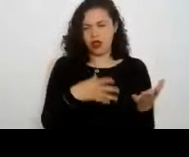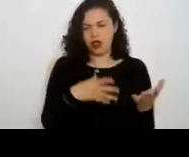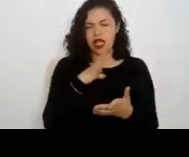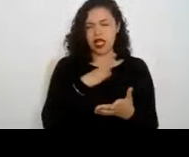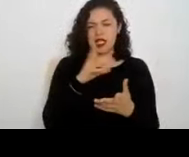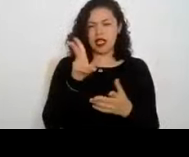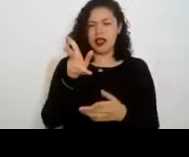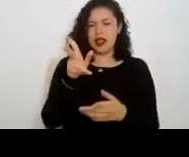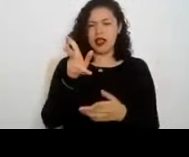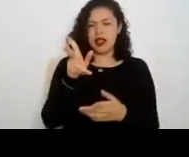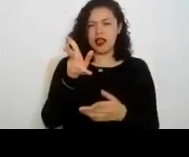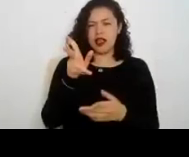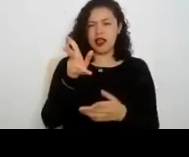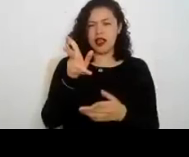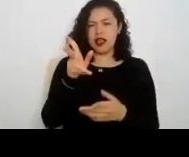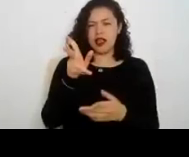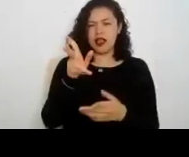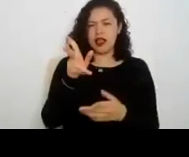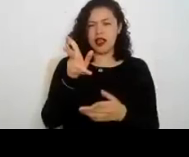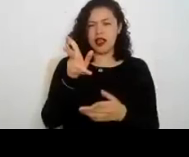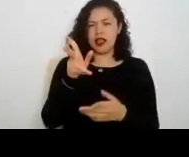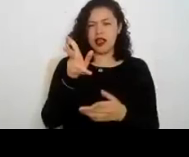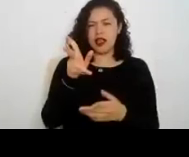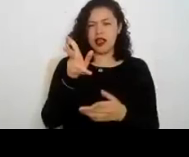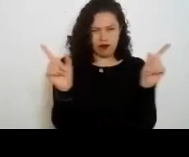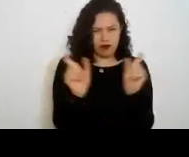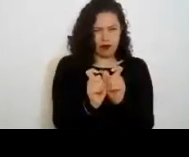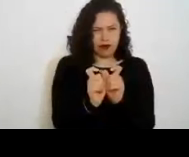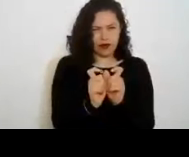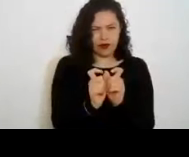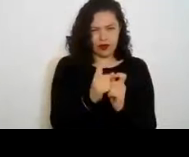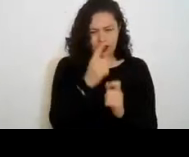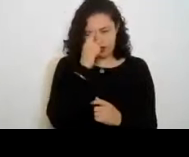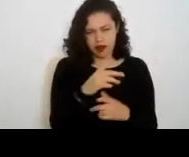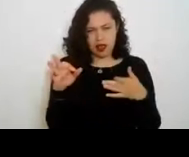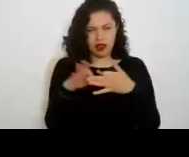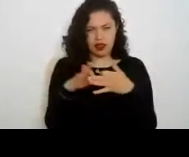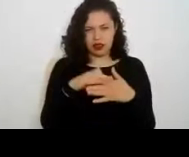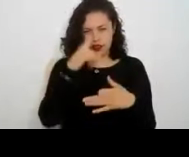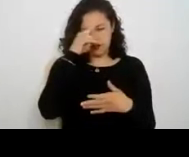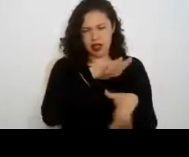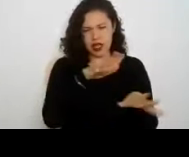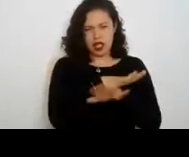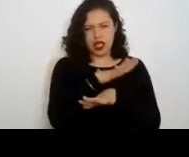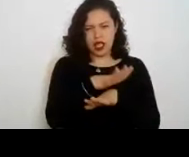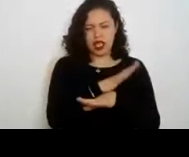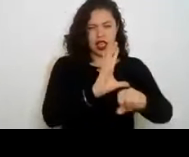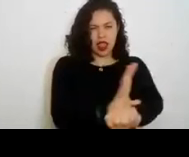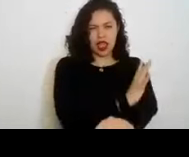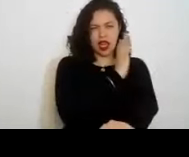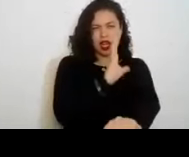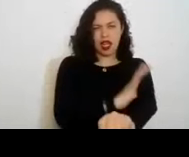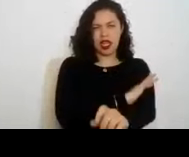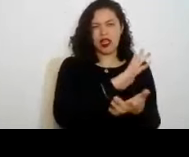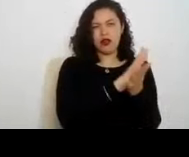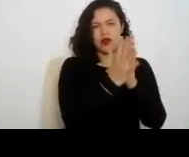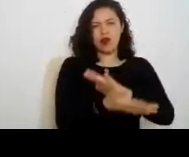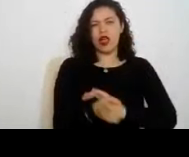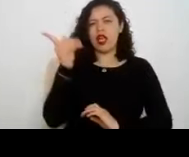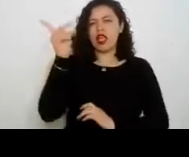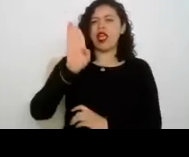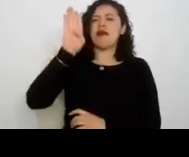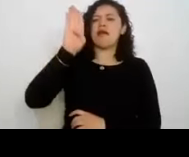una organización que busca toda la transición energética en Baja California Sur. Y pues que habla de una problemática,